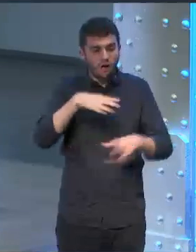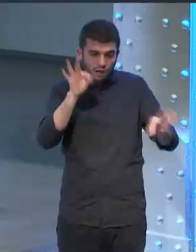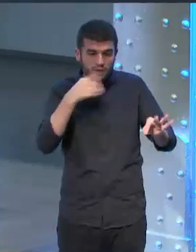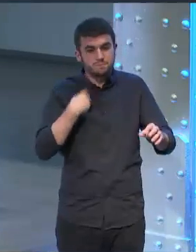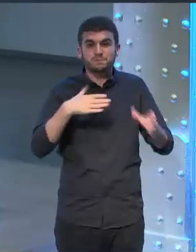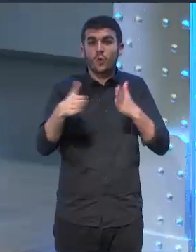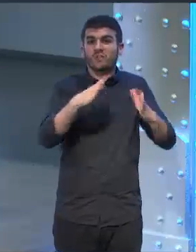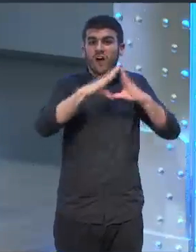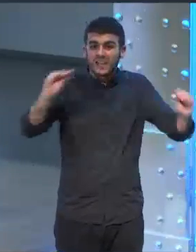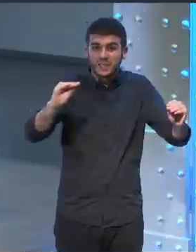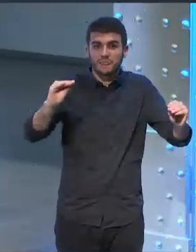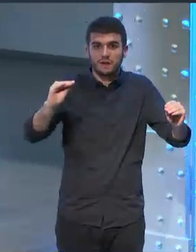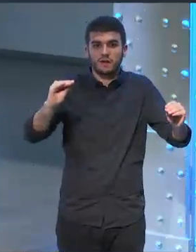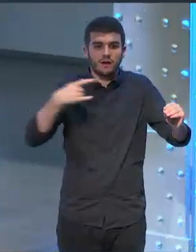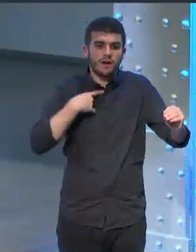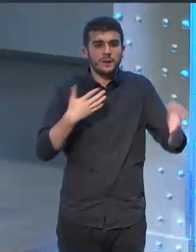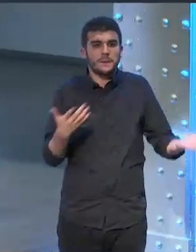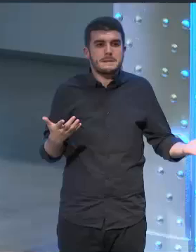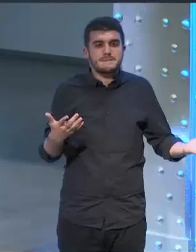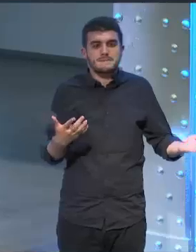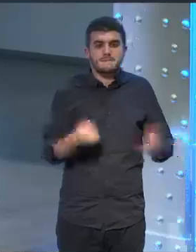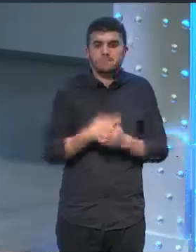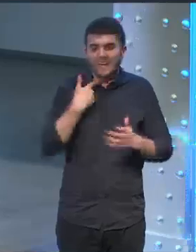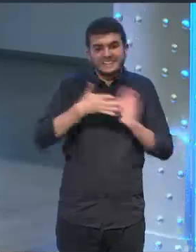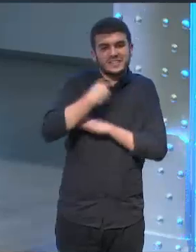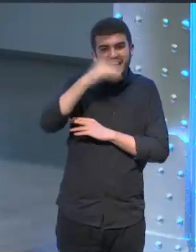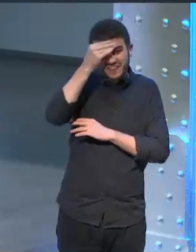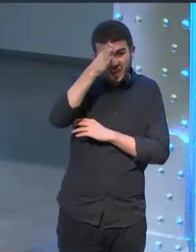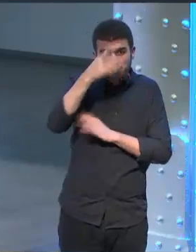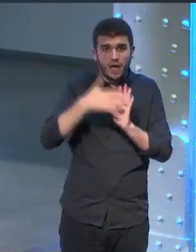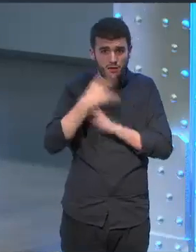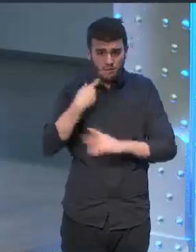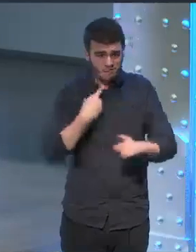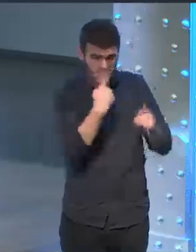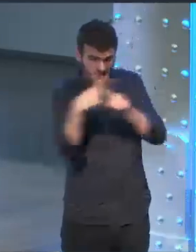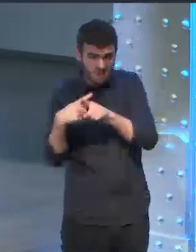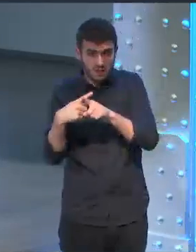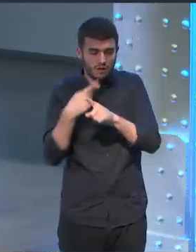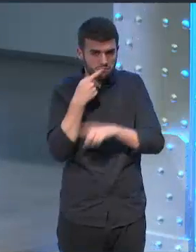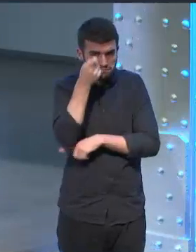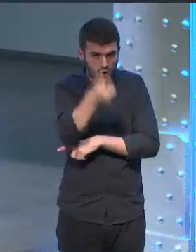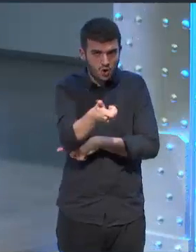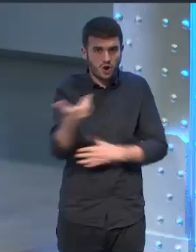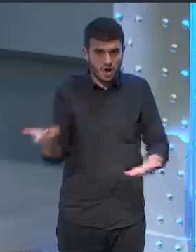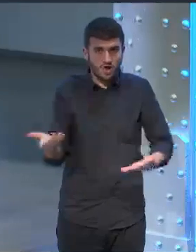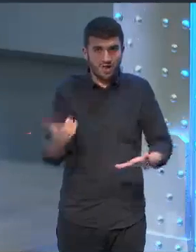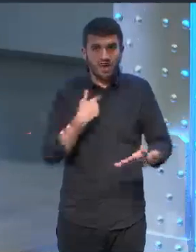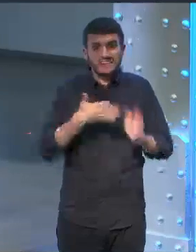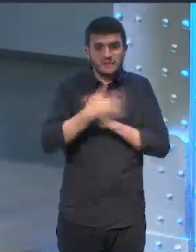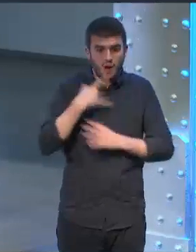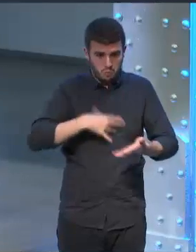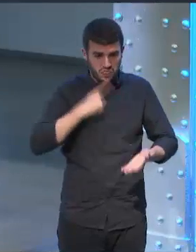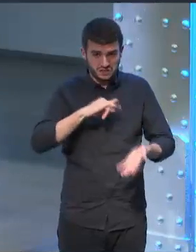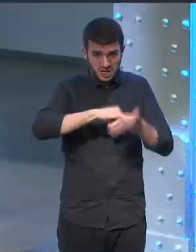me parece que para hacer cualquier carrera tienes que tener una inteligencia mínima, y tan inteligente eres para hacer ingeniería como